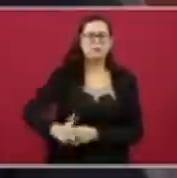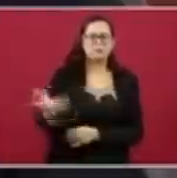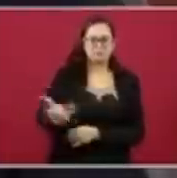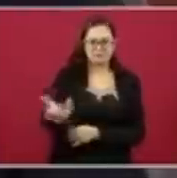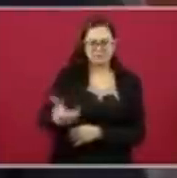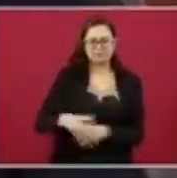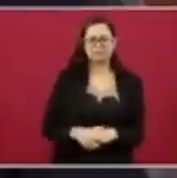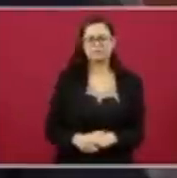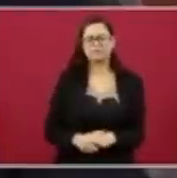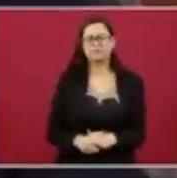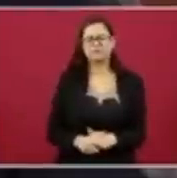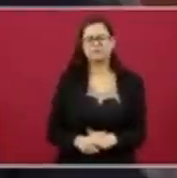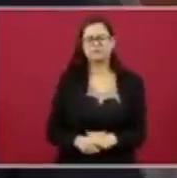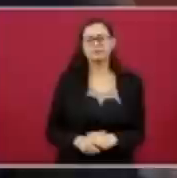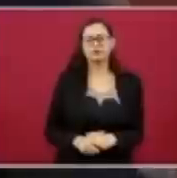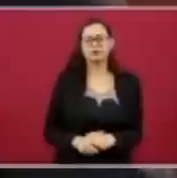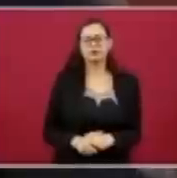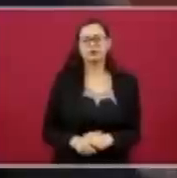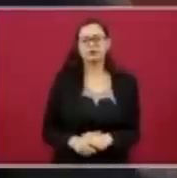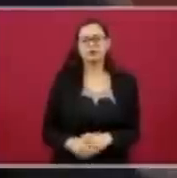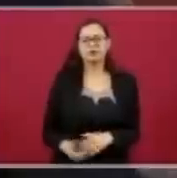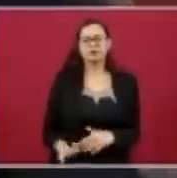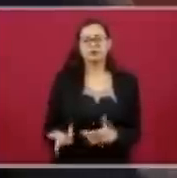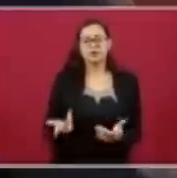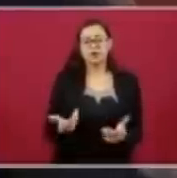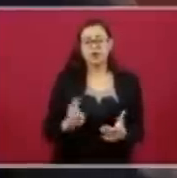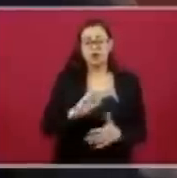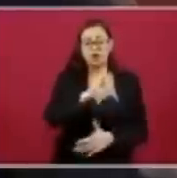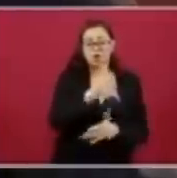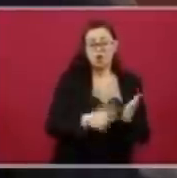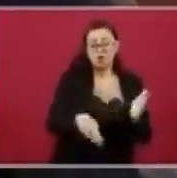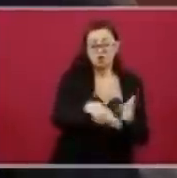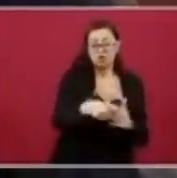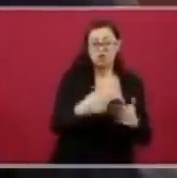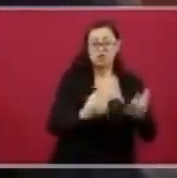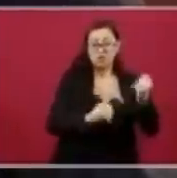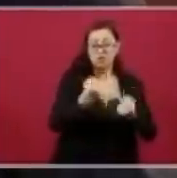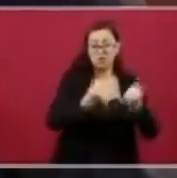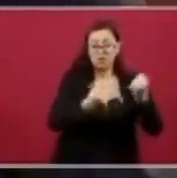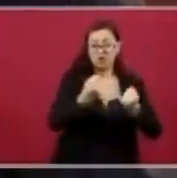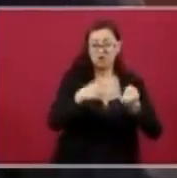2019. No sé cómo estén lo de los contratos de Fórmula 1.